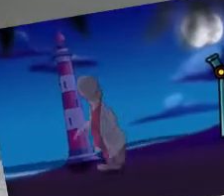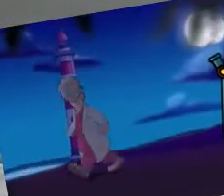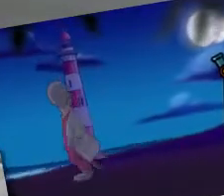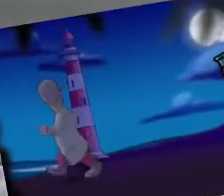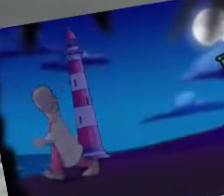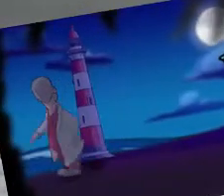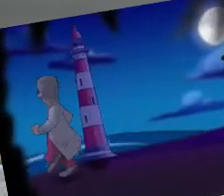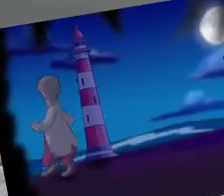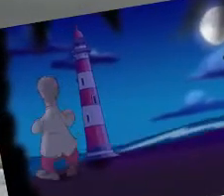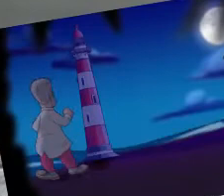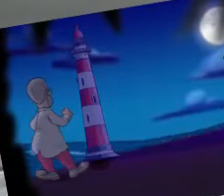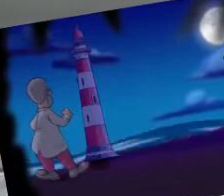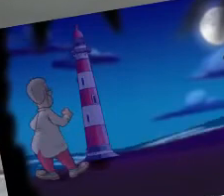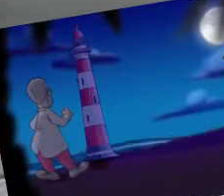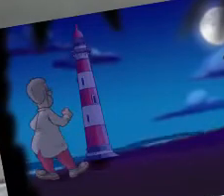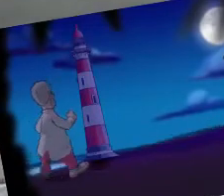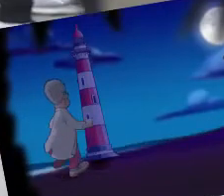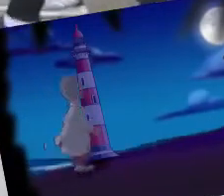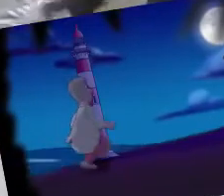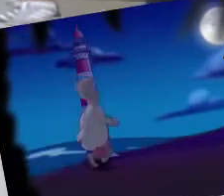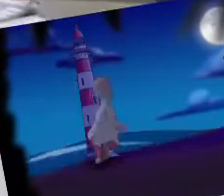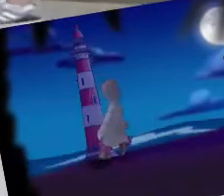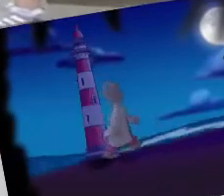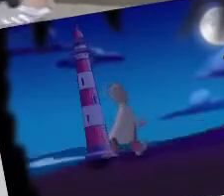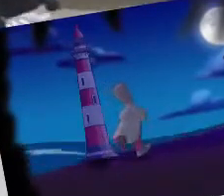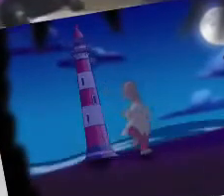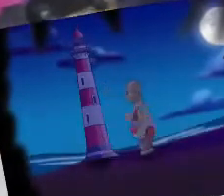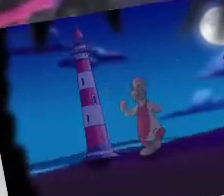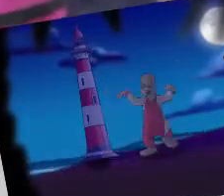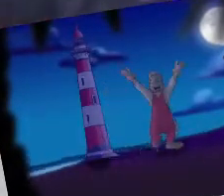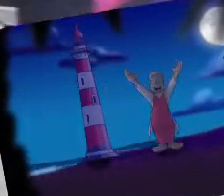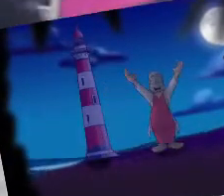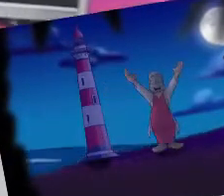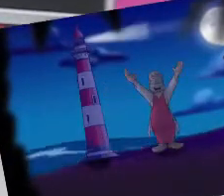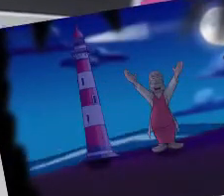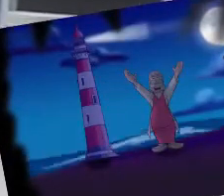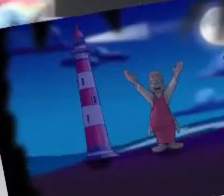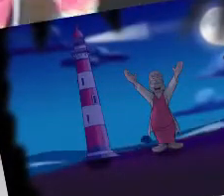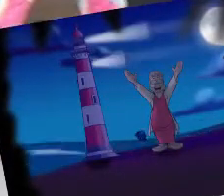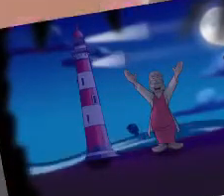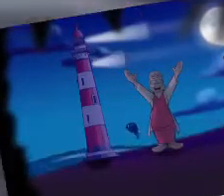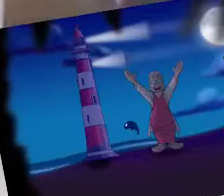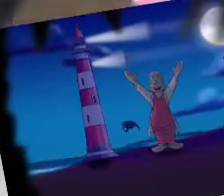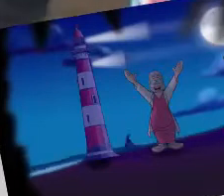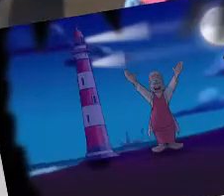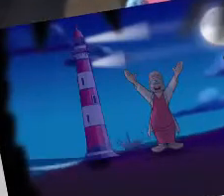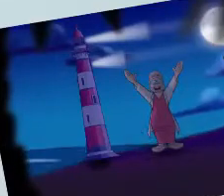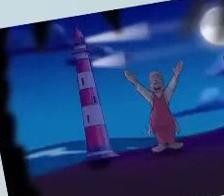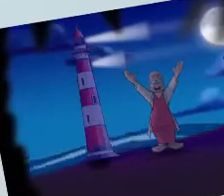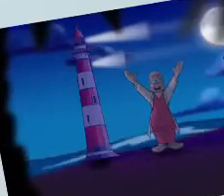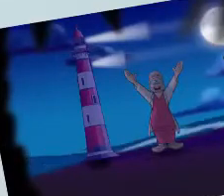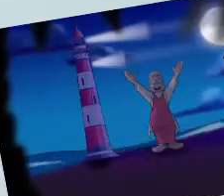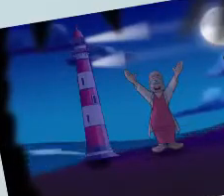lleguen turistas a nuestro país, como fue el primer caso ingresado a nuestro país desde Italia, para que ingrese?